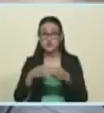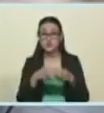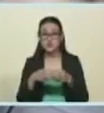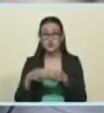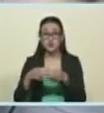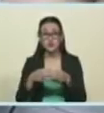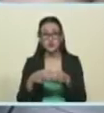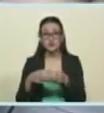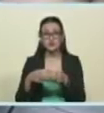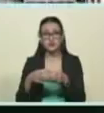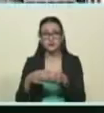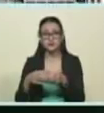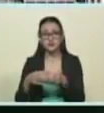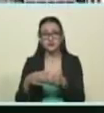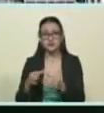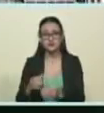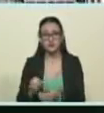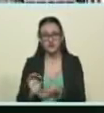grupo fundador.